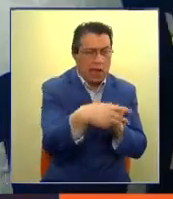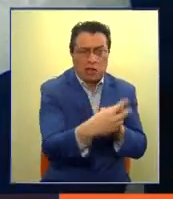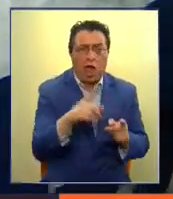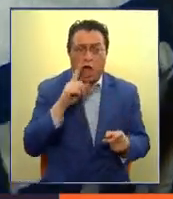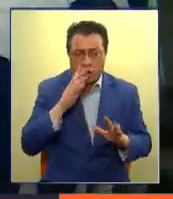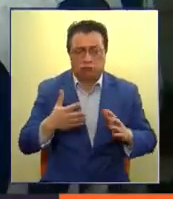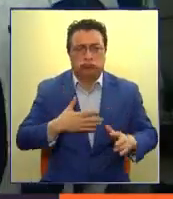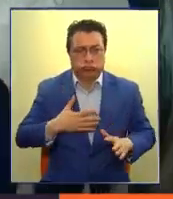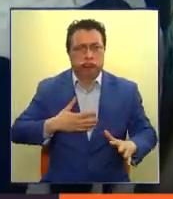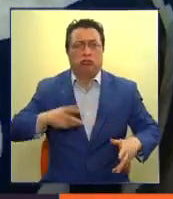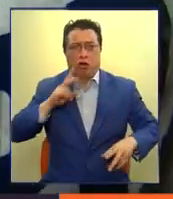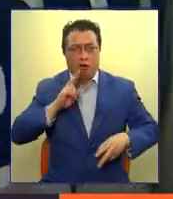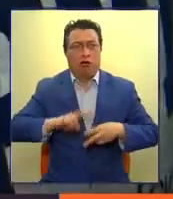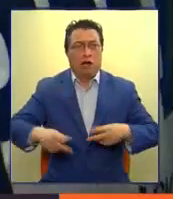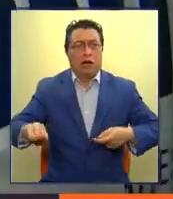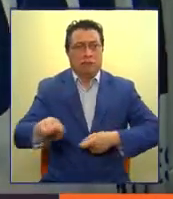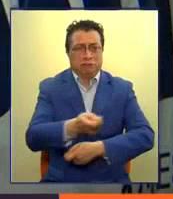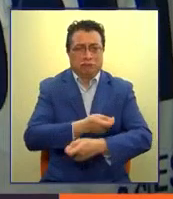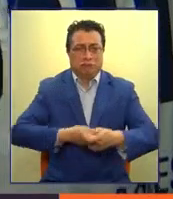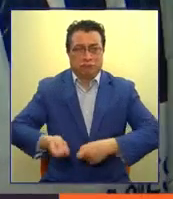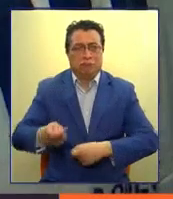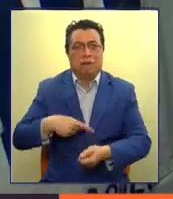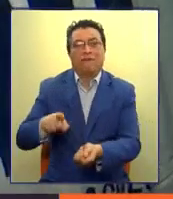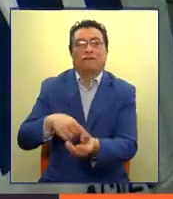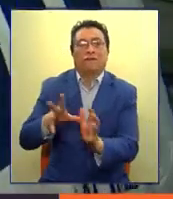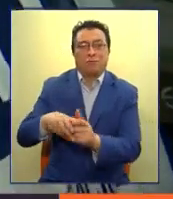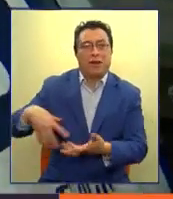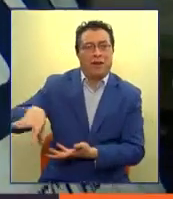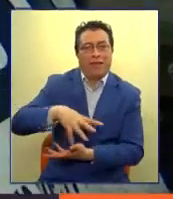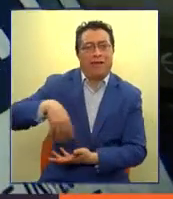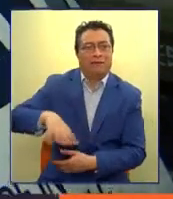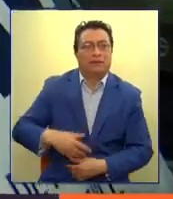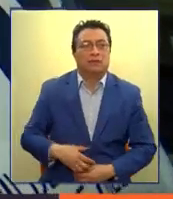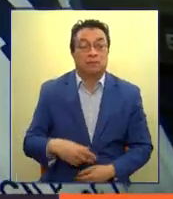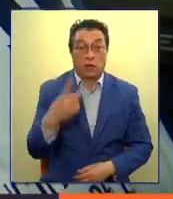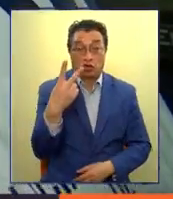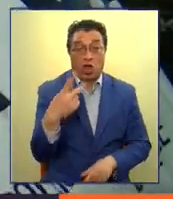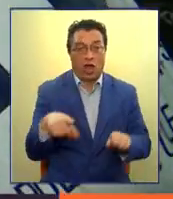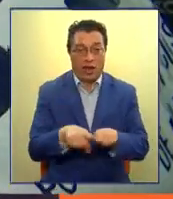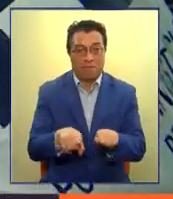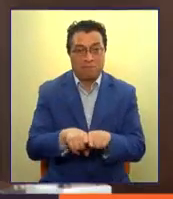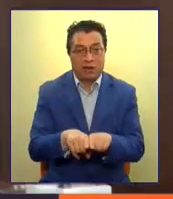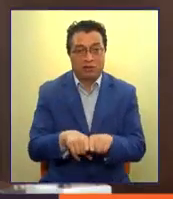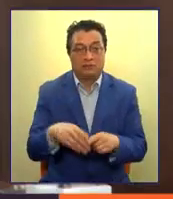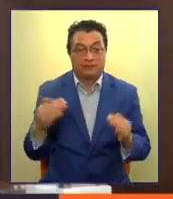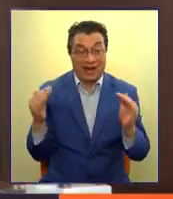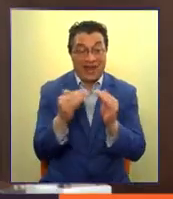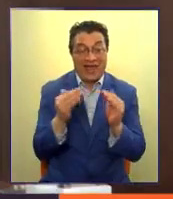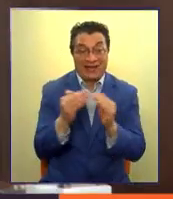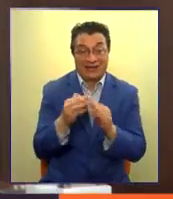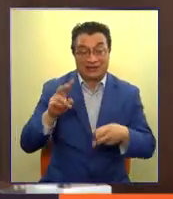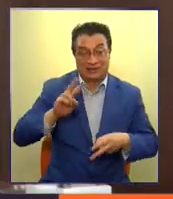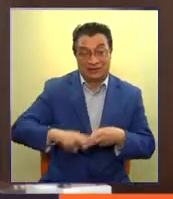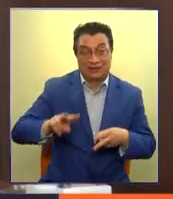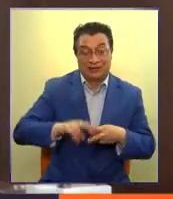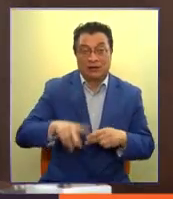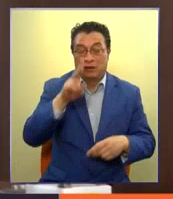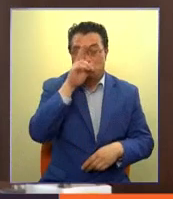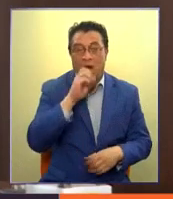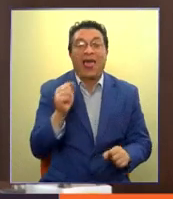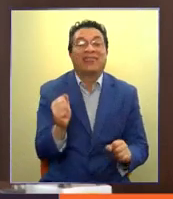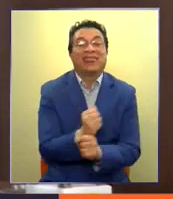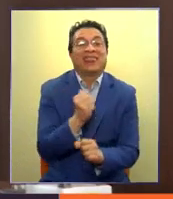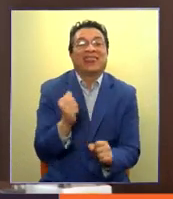su negocio, uno por cierto que sería familia. Eran dos hermanos, montaron en su casa una especie de taller